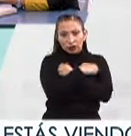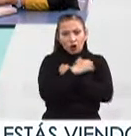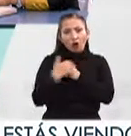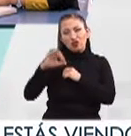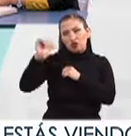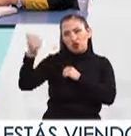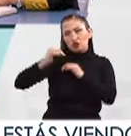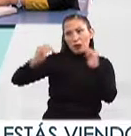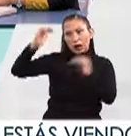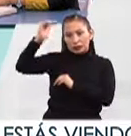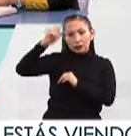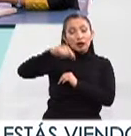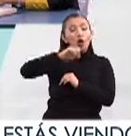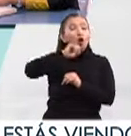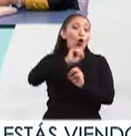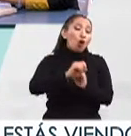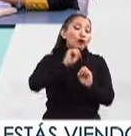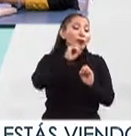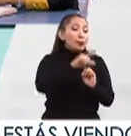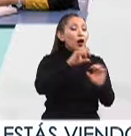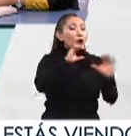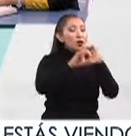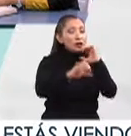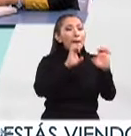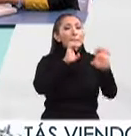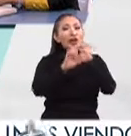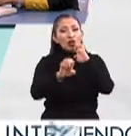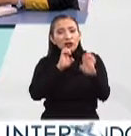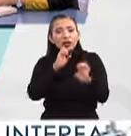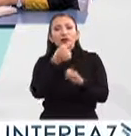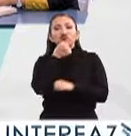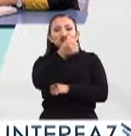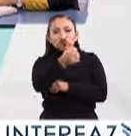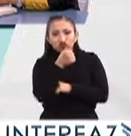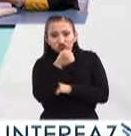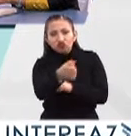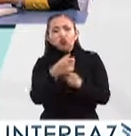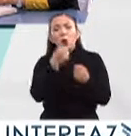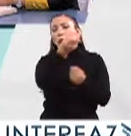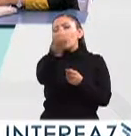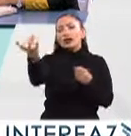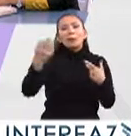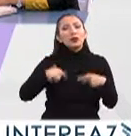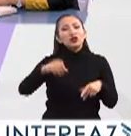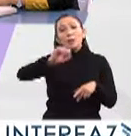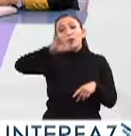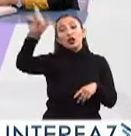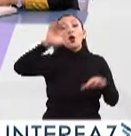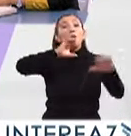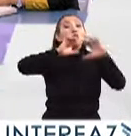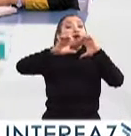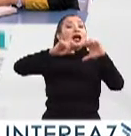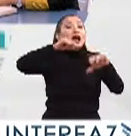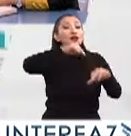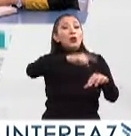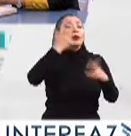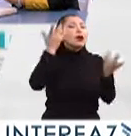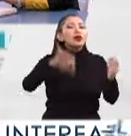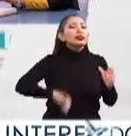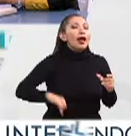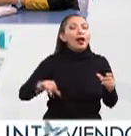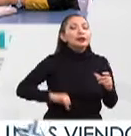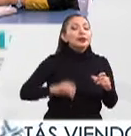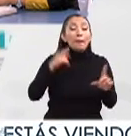pero también está dirigido a comunicadores, periodistas, reporteros o cualquier otro profesional de la comunicación, porque nos